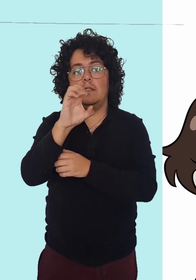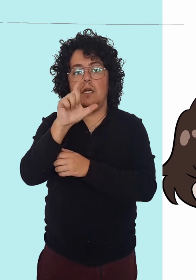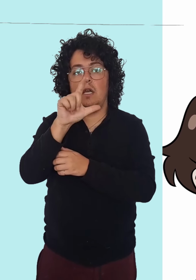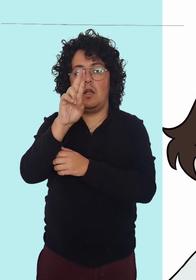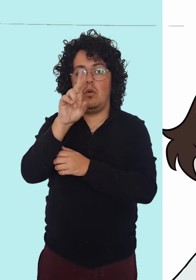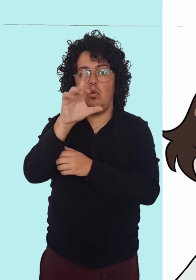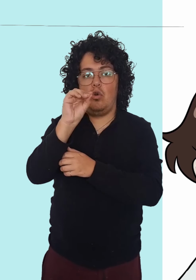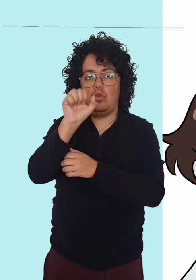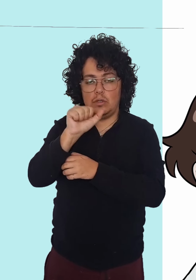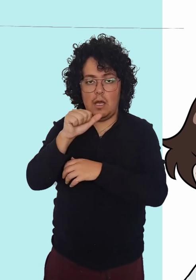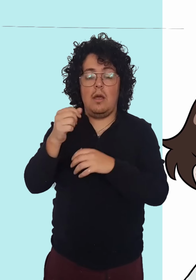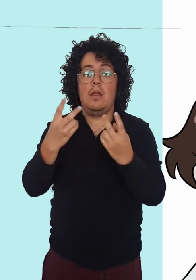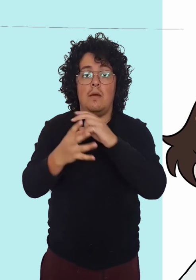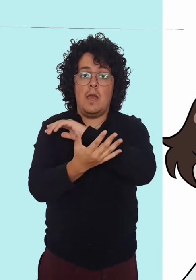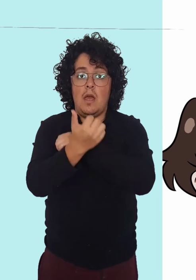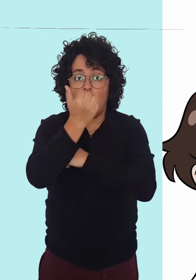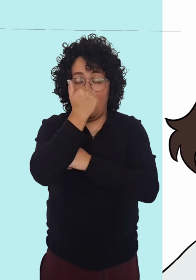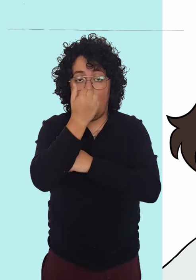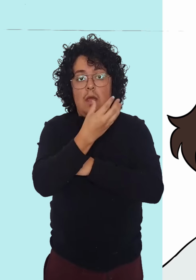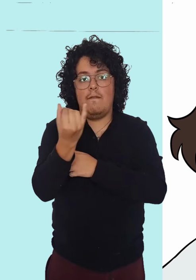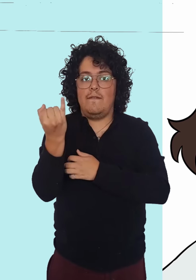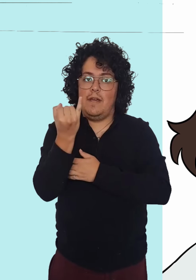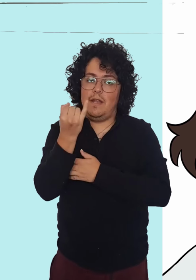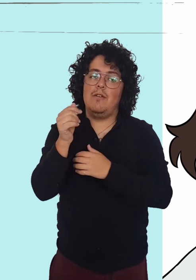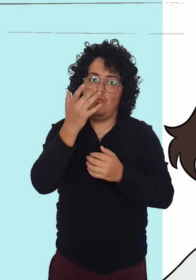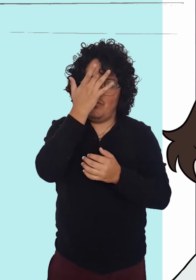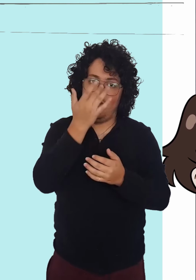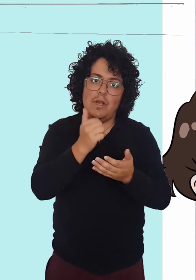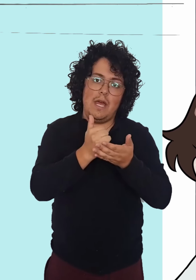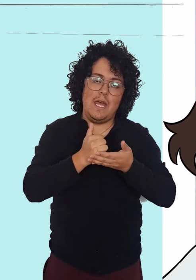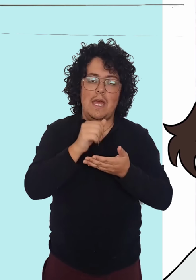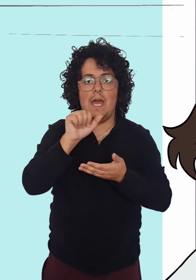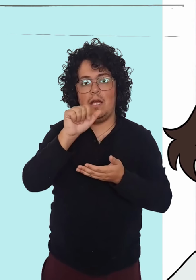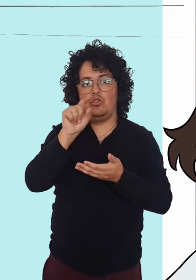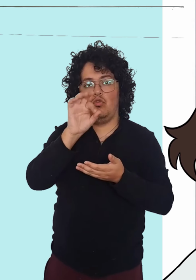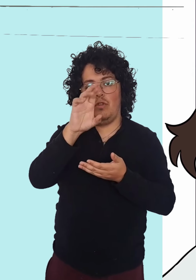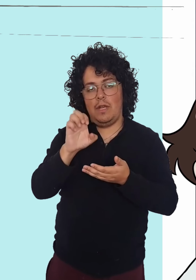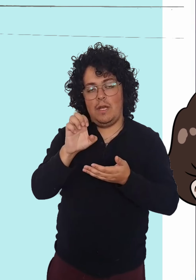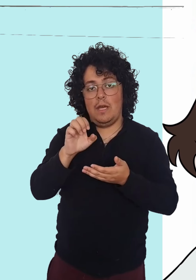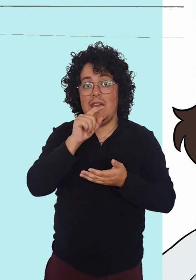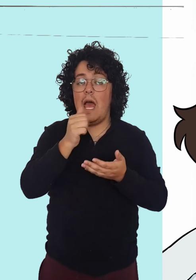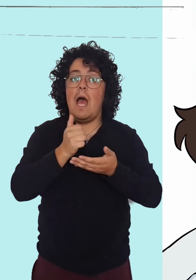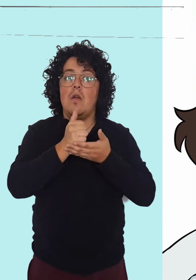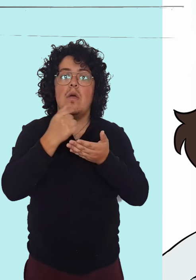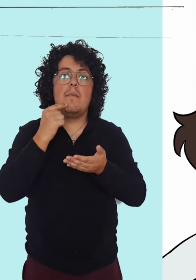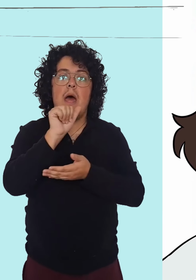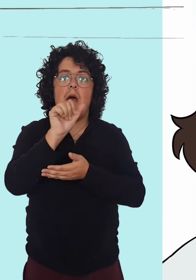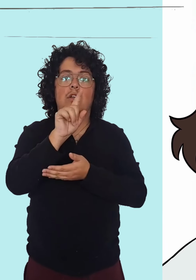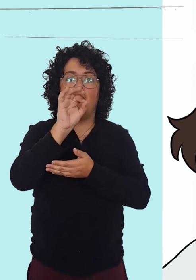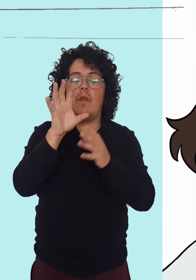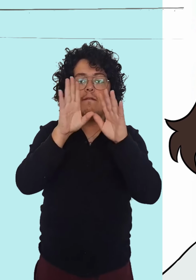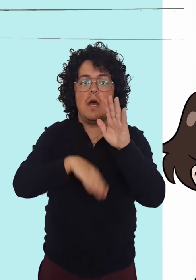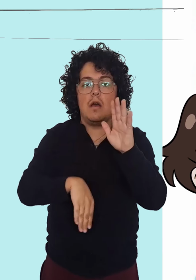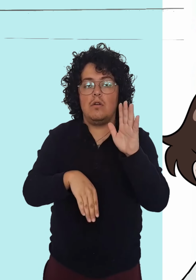sulfatos, producción de ácido sulfídrico y fermentaciones de celulosa. Además se desarrollan bacterias rojas y verdes del azufre.